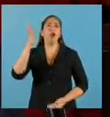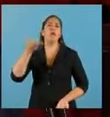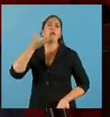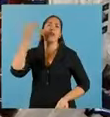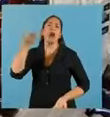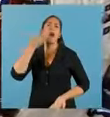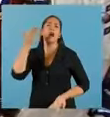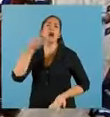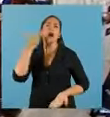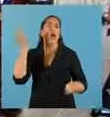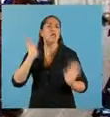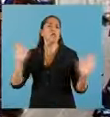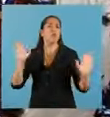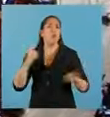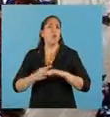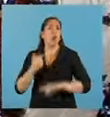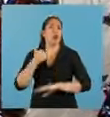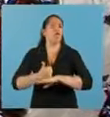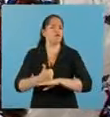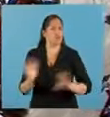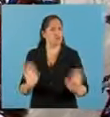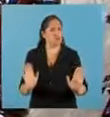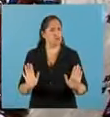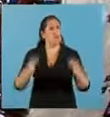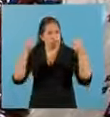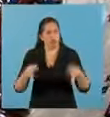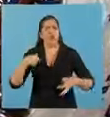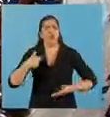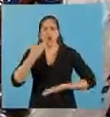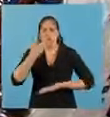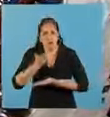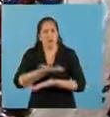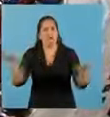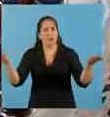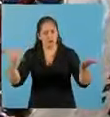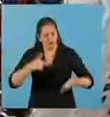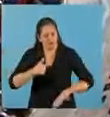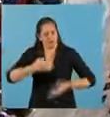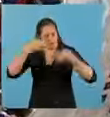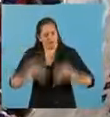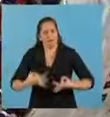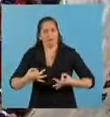ocasión. Con este discurso vengo a darles a mi palabra